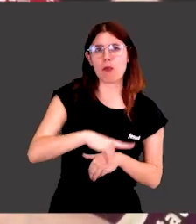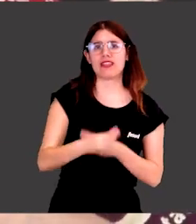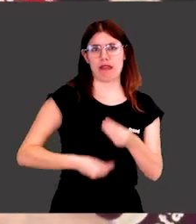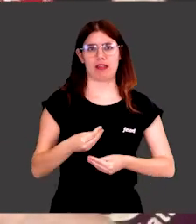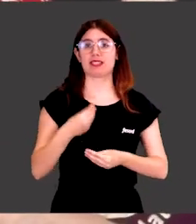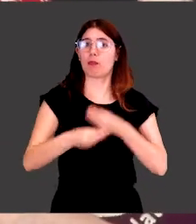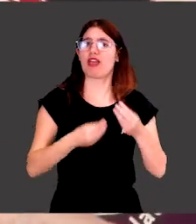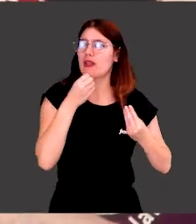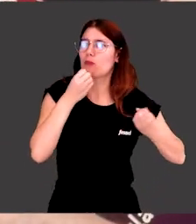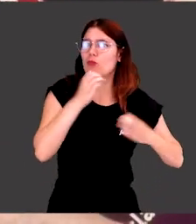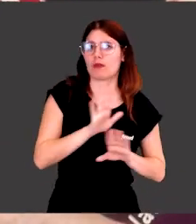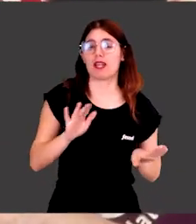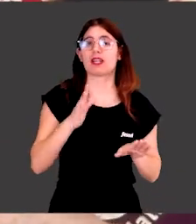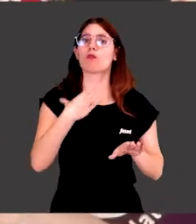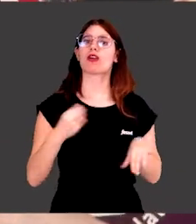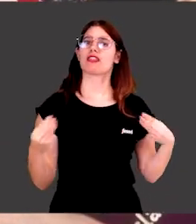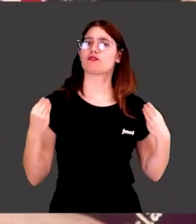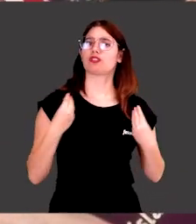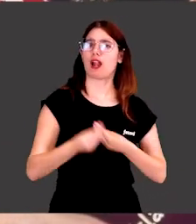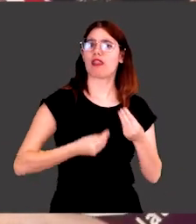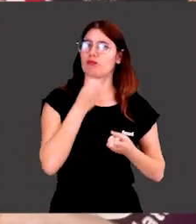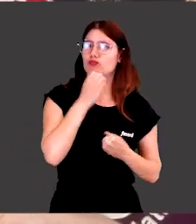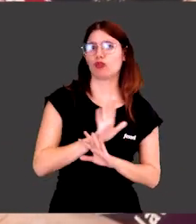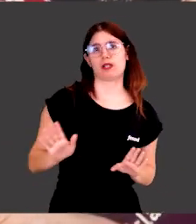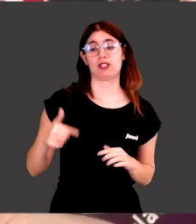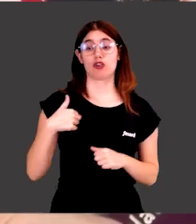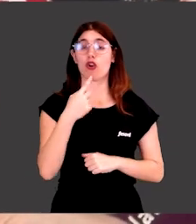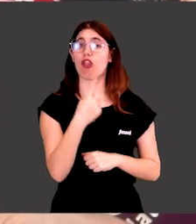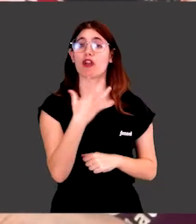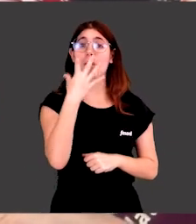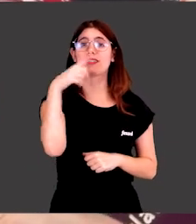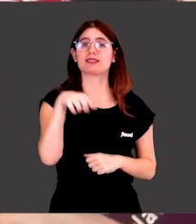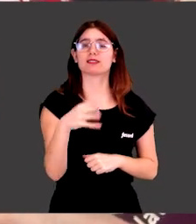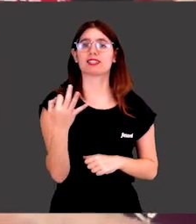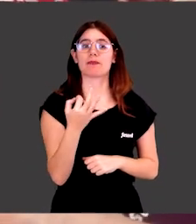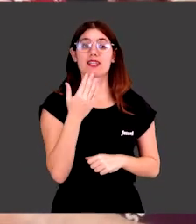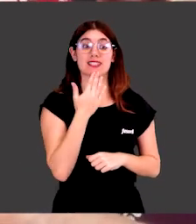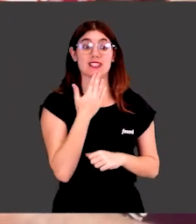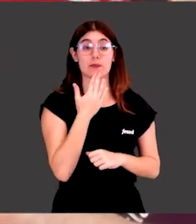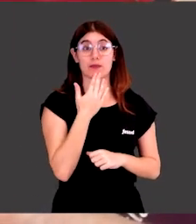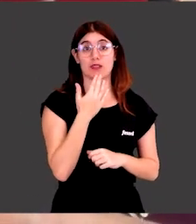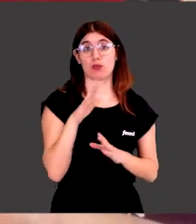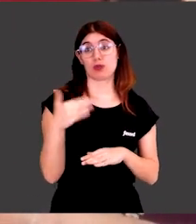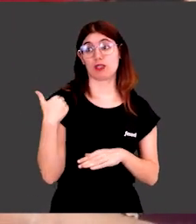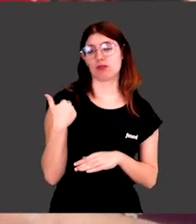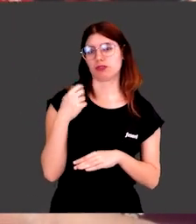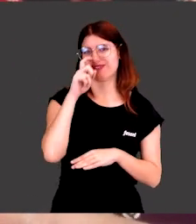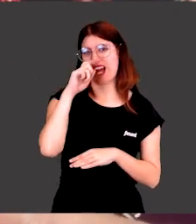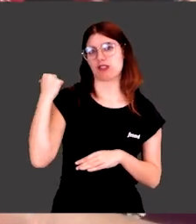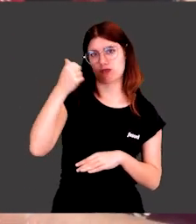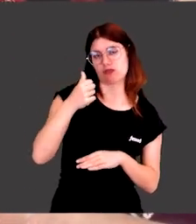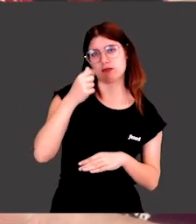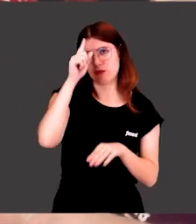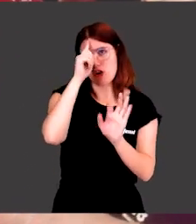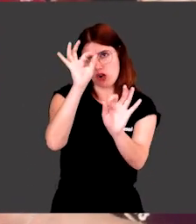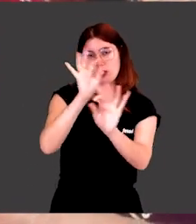que se puede hacer, que se puede hacer bien y que se puede disfrutar haciéndolo. Y lo digo sobre todo porque, a pesar de que en las últimas